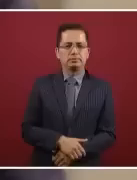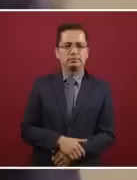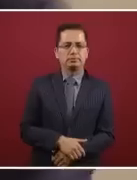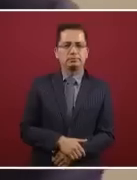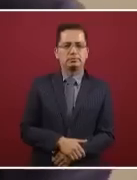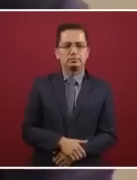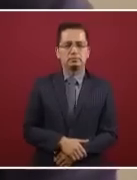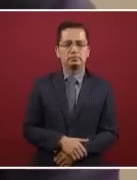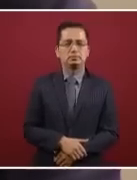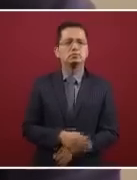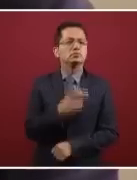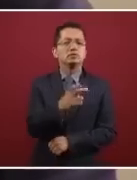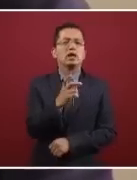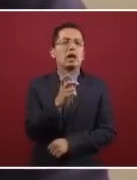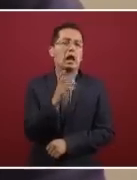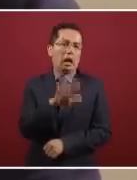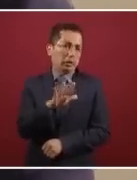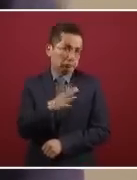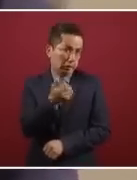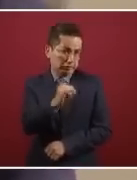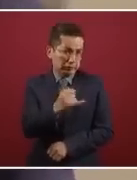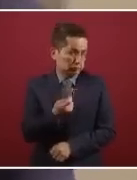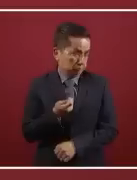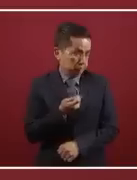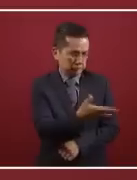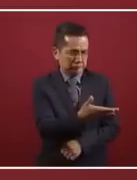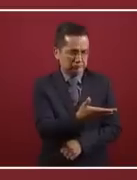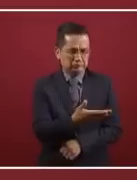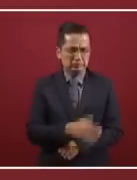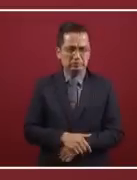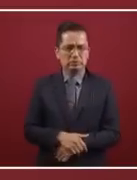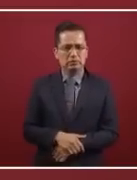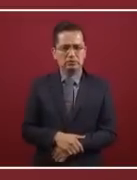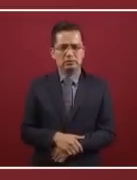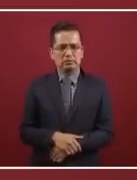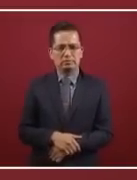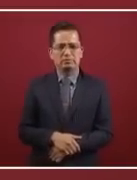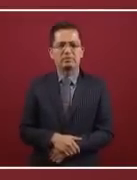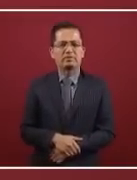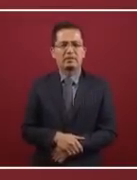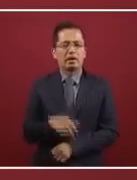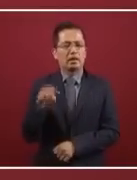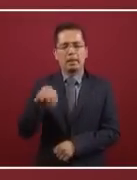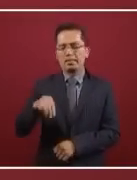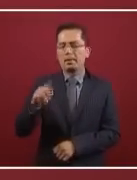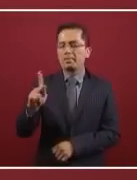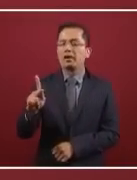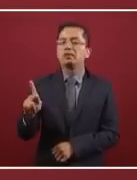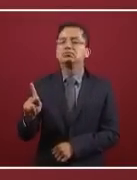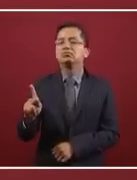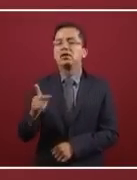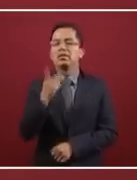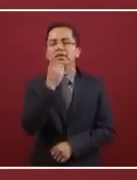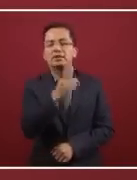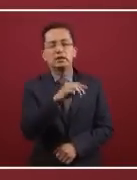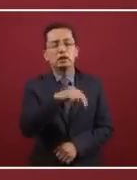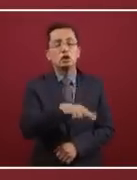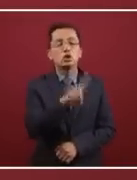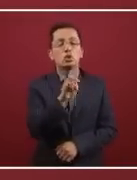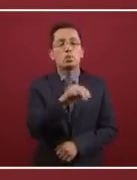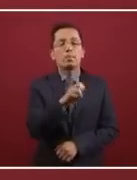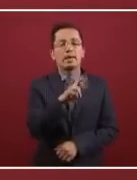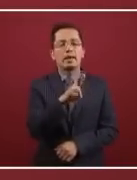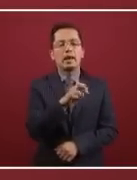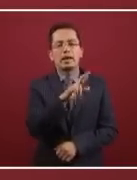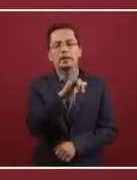Se les llama de esa manera en los ministerios públicos. Entonces, que